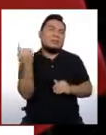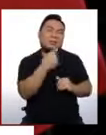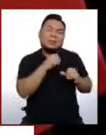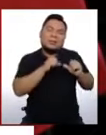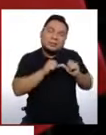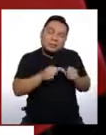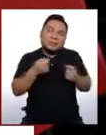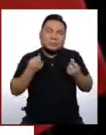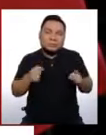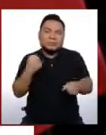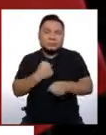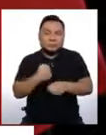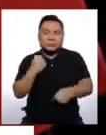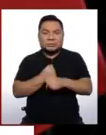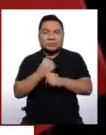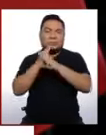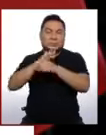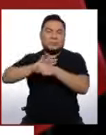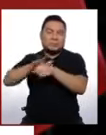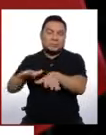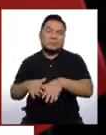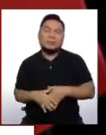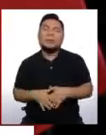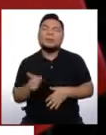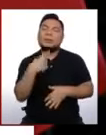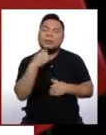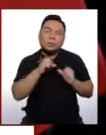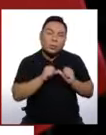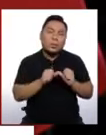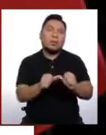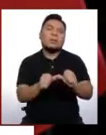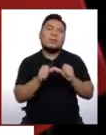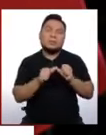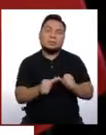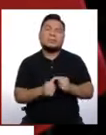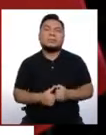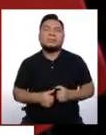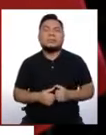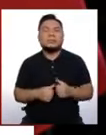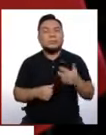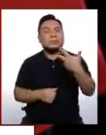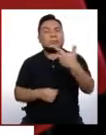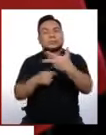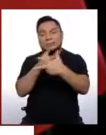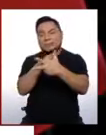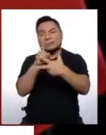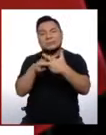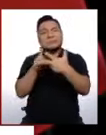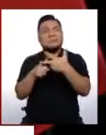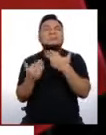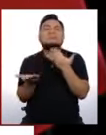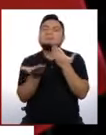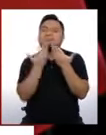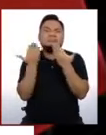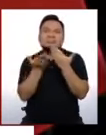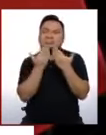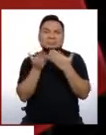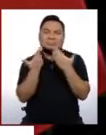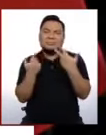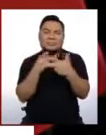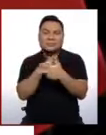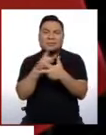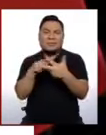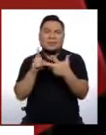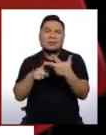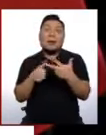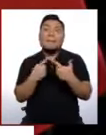este esfuerzo nacional hay que continuar con las tres medidas simples pero